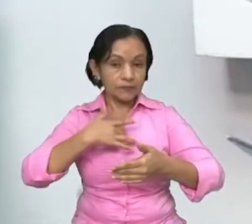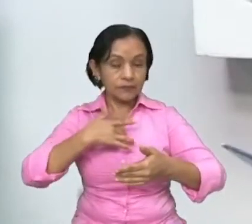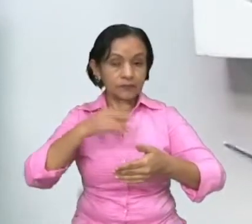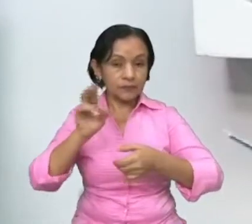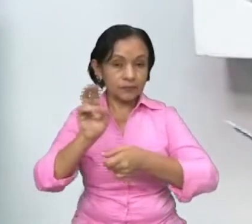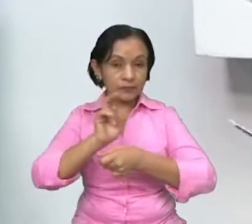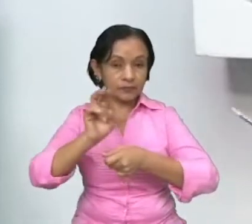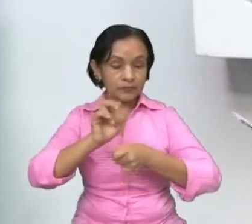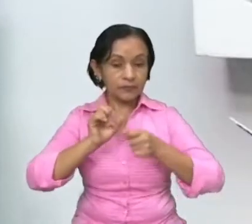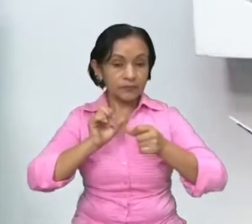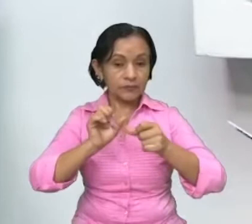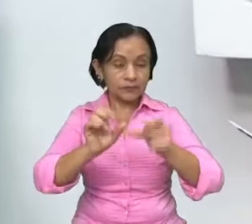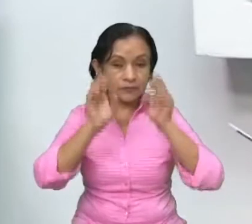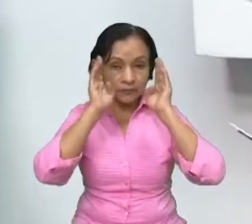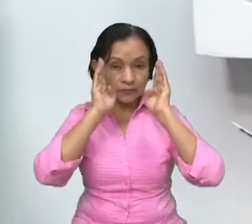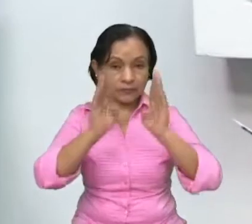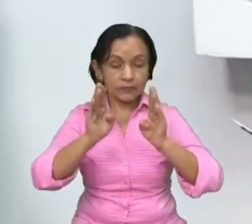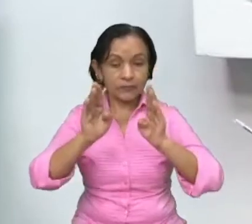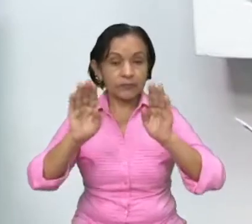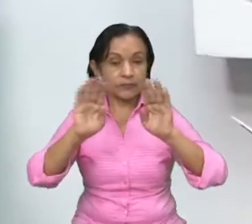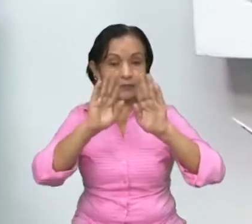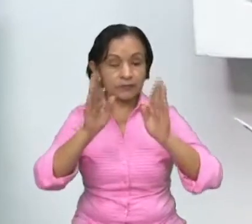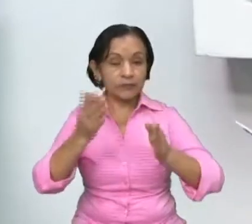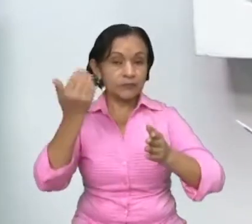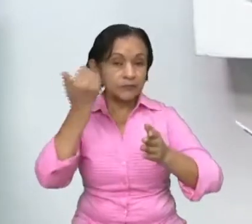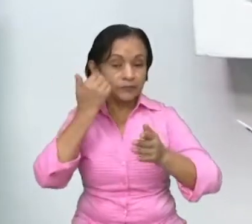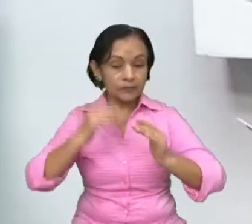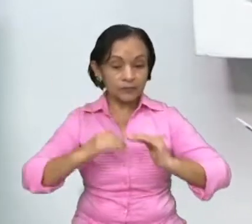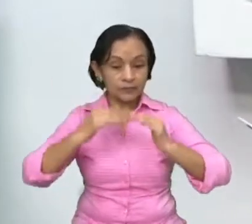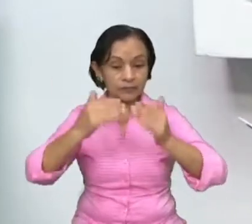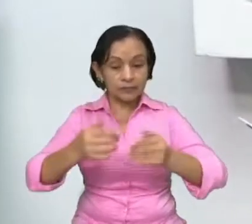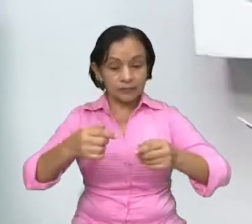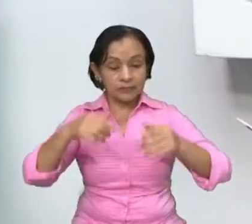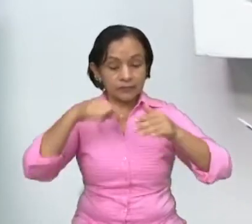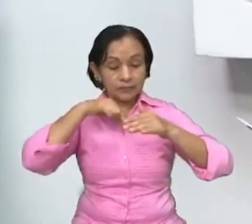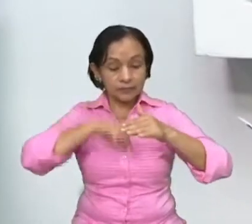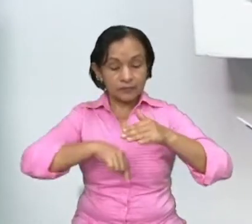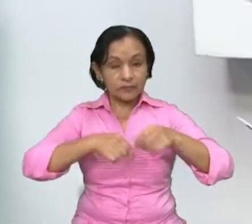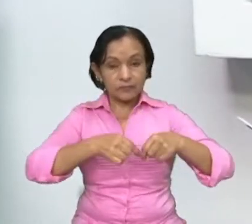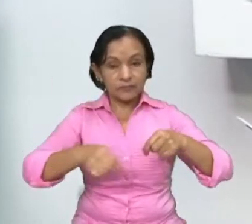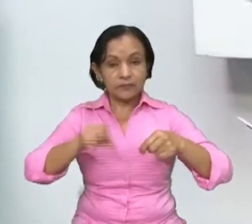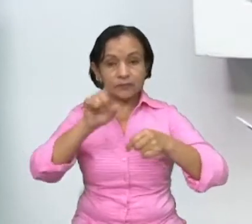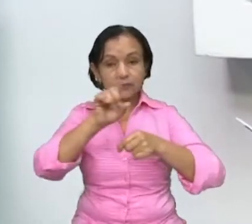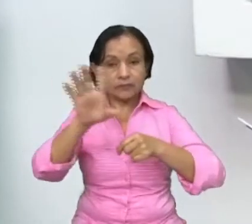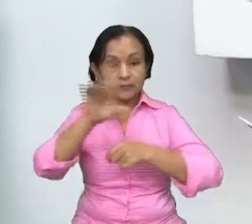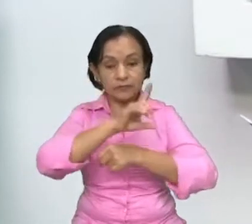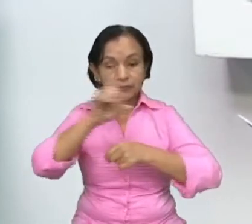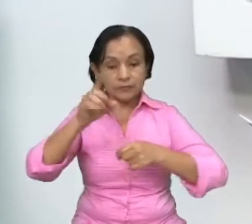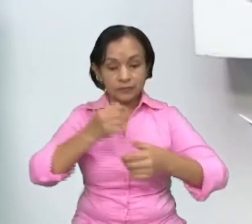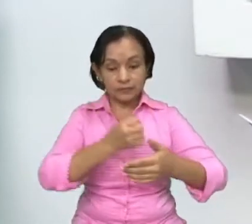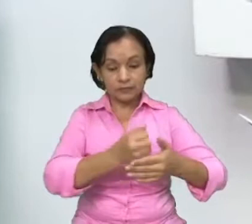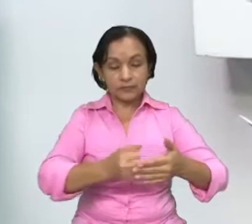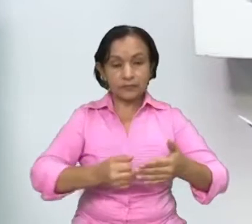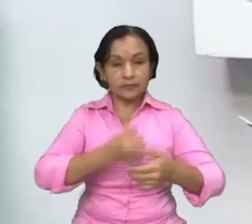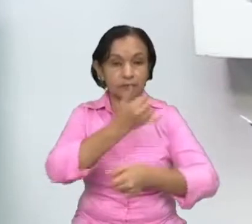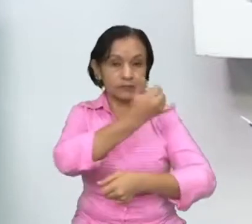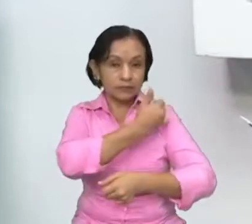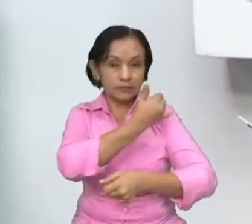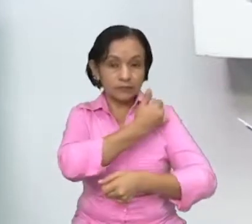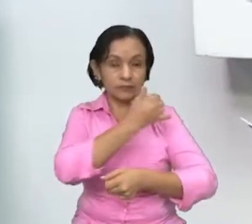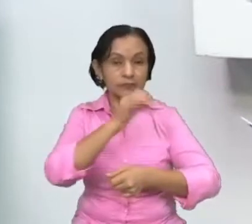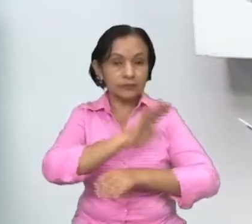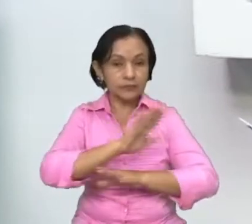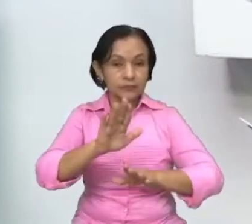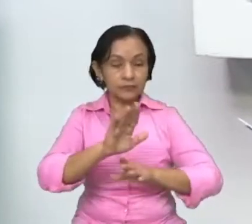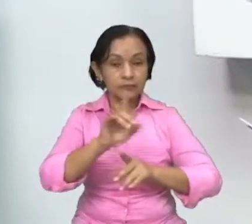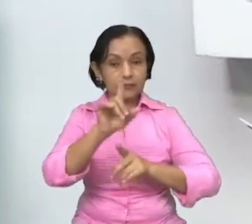una vigilancia más estrecha. Estas pacientes, una vez que se operan, son vigiladas cada 15 días en nuestro hospital y